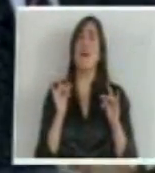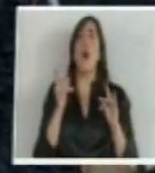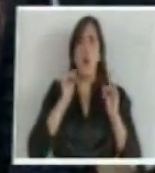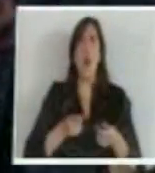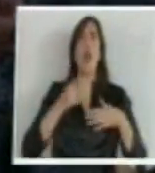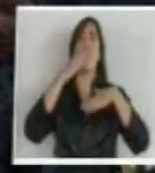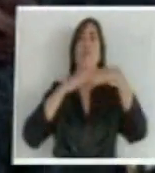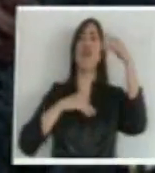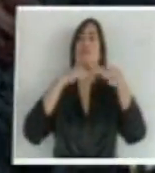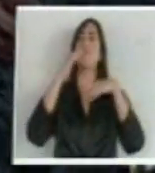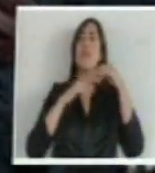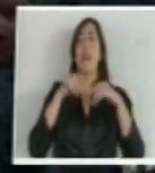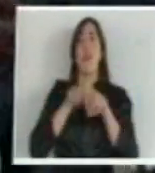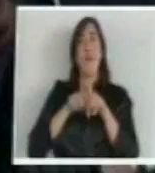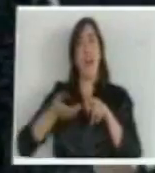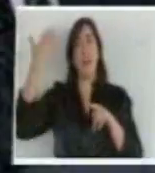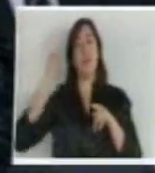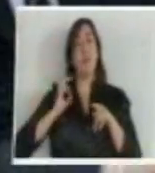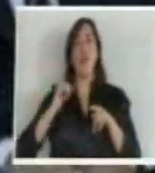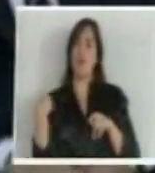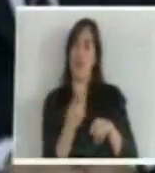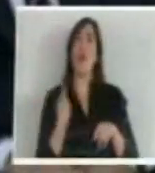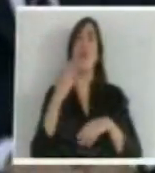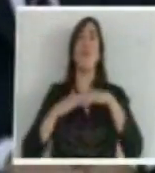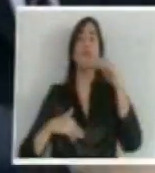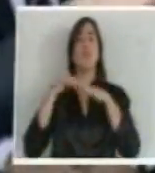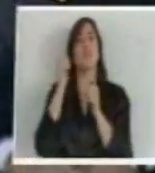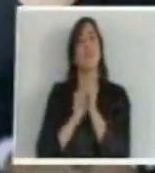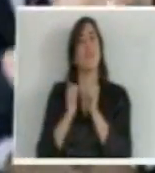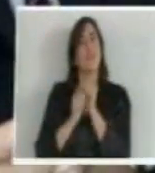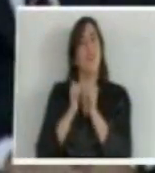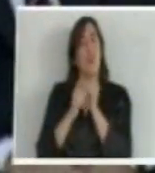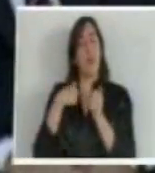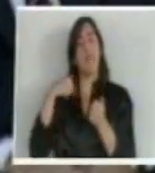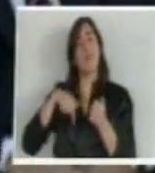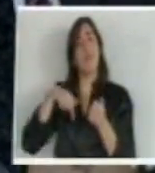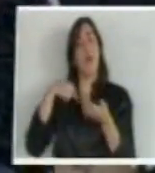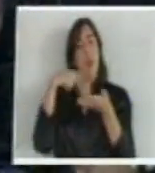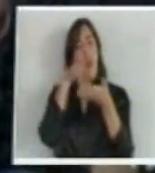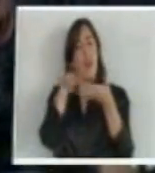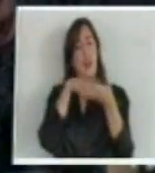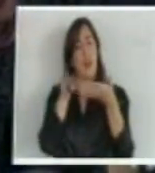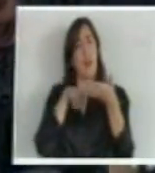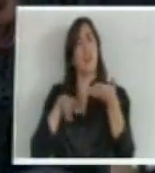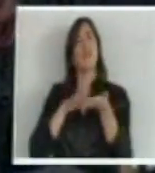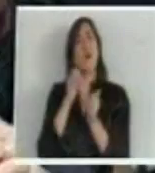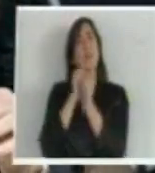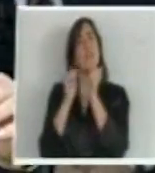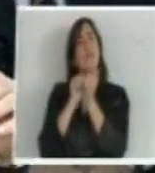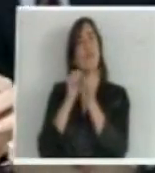construyeron nuestra historia. Fíjense, hoy leía en una crónica histórica que